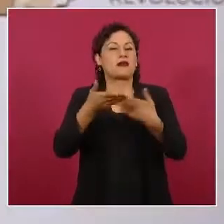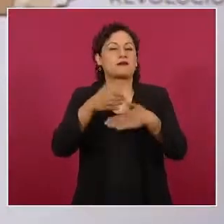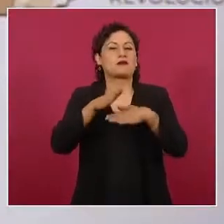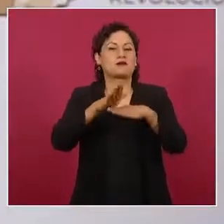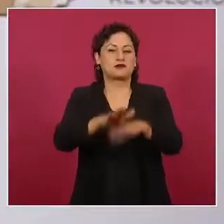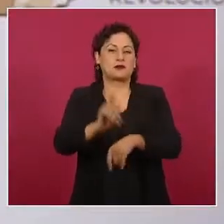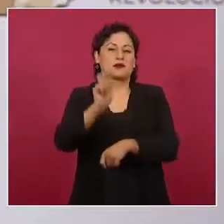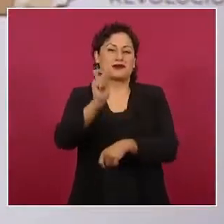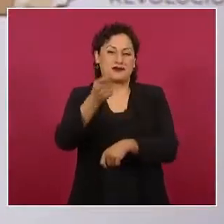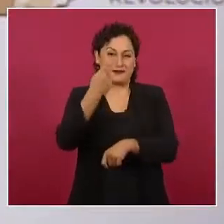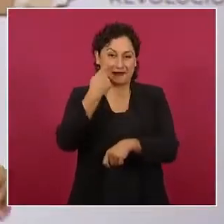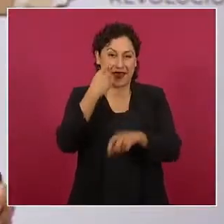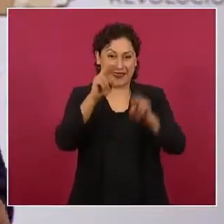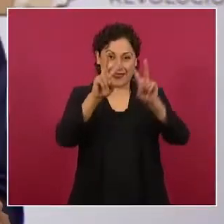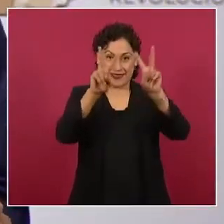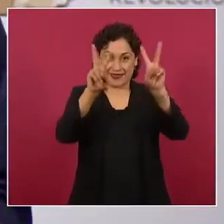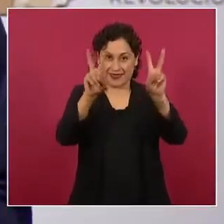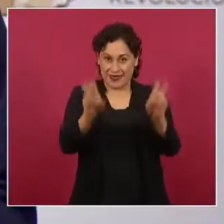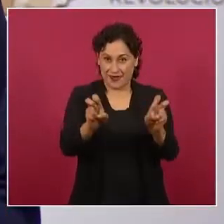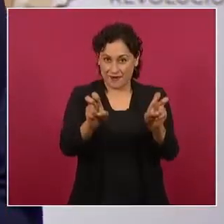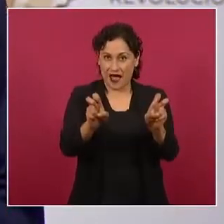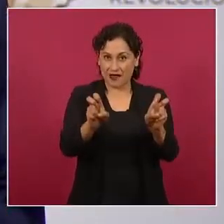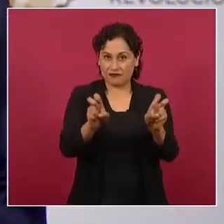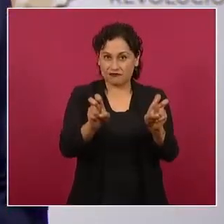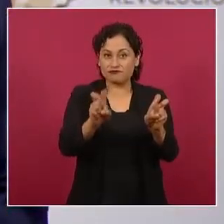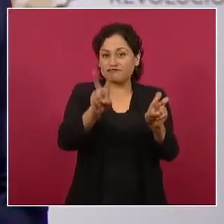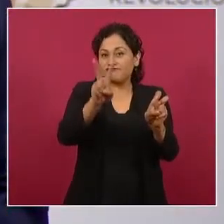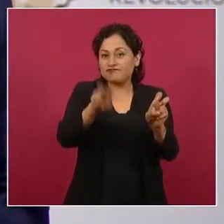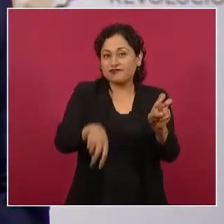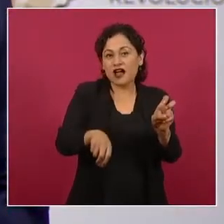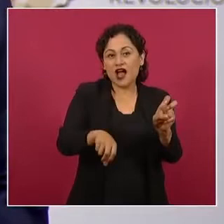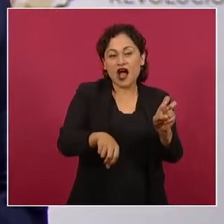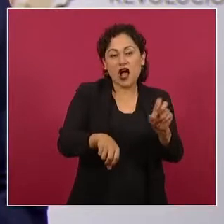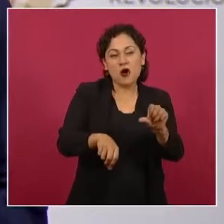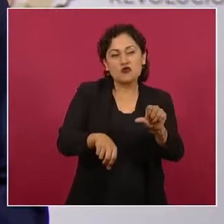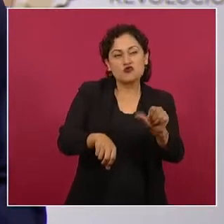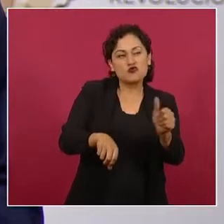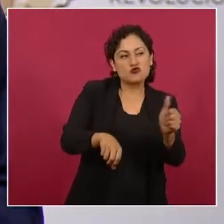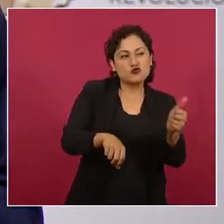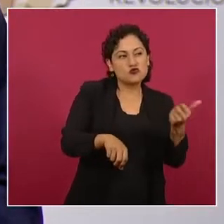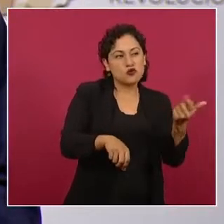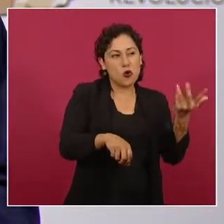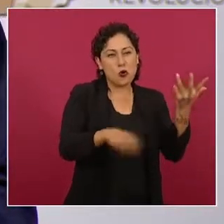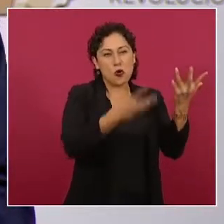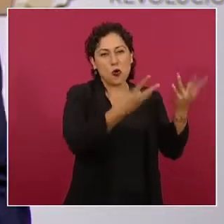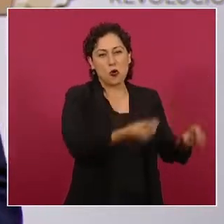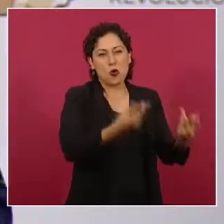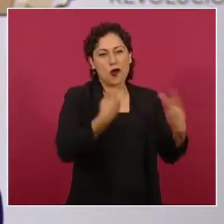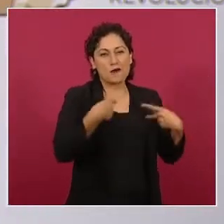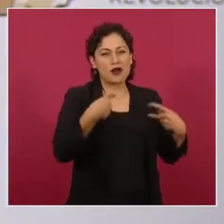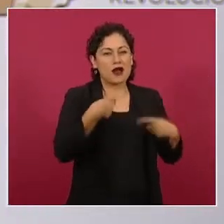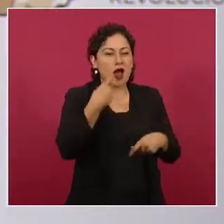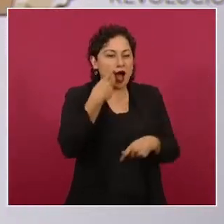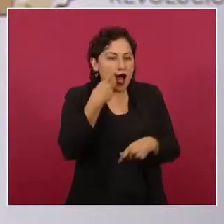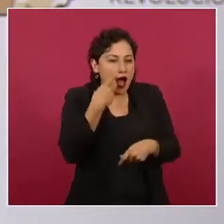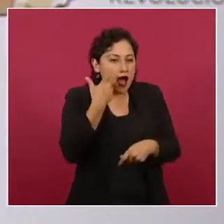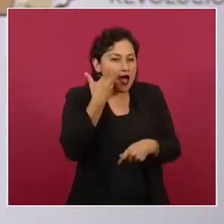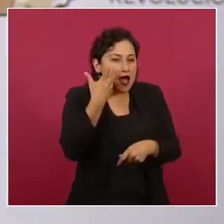estos asuntos hay intereses creados que no son, por